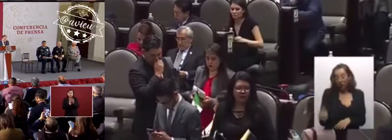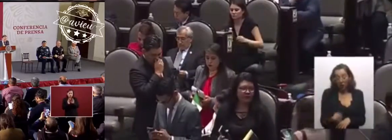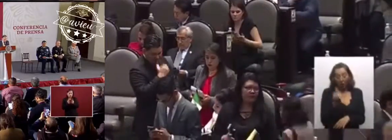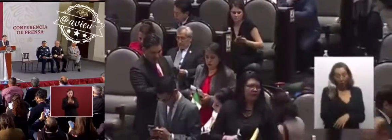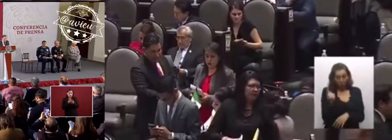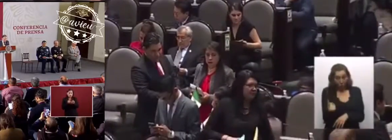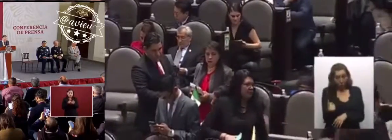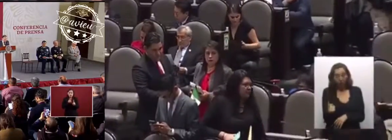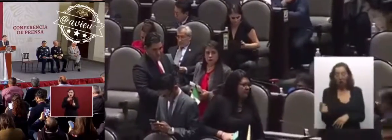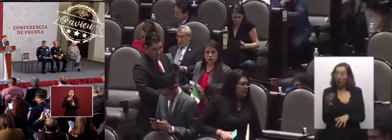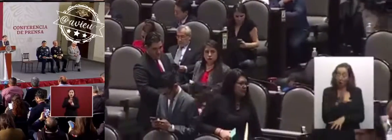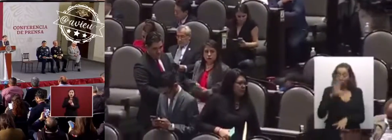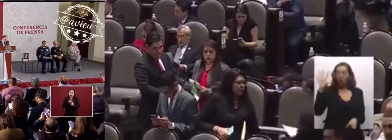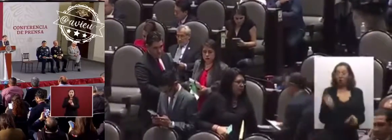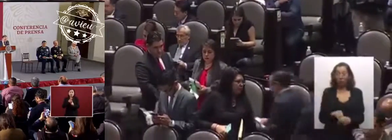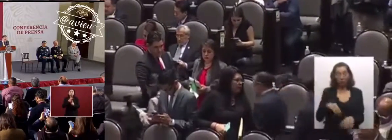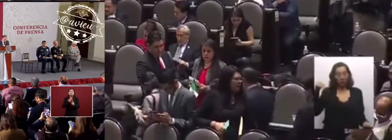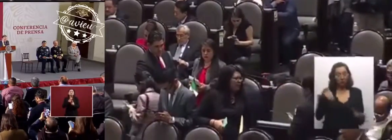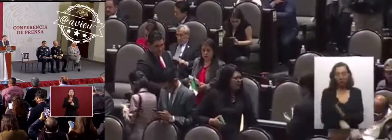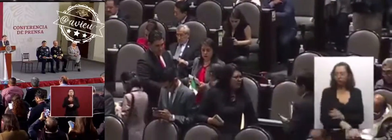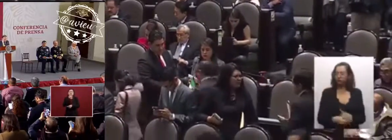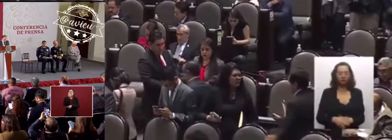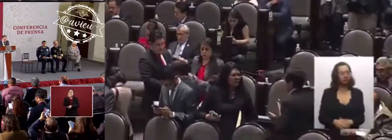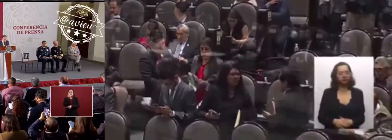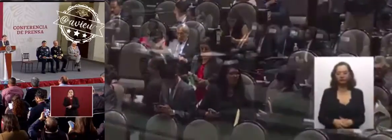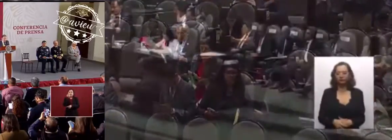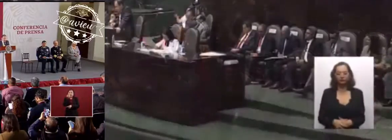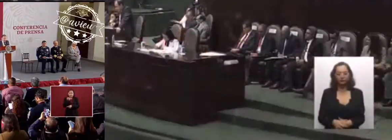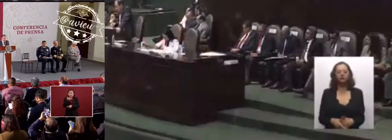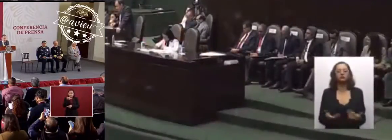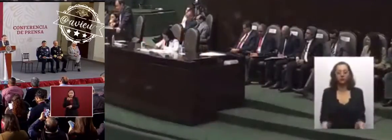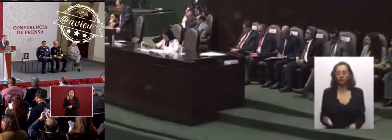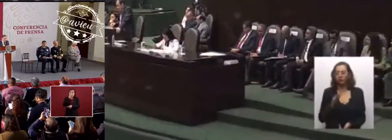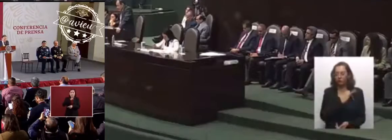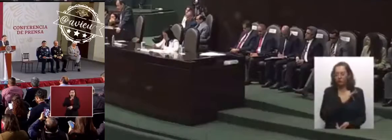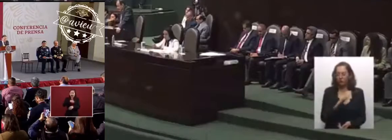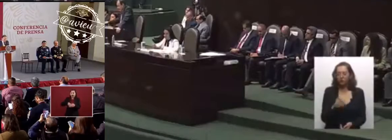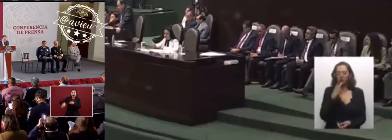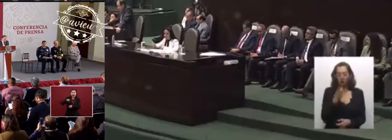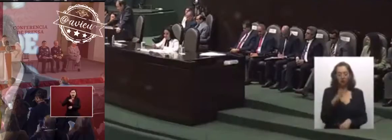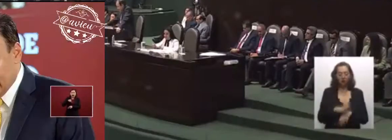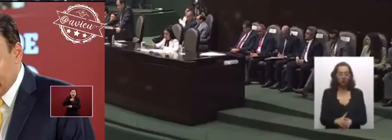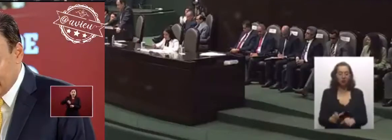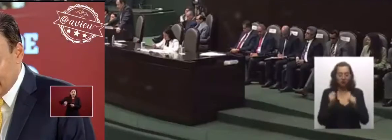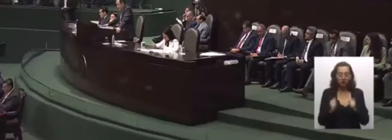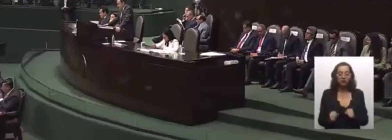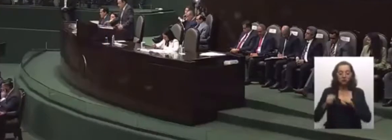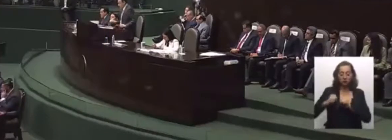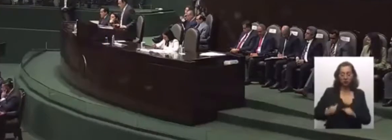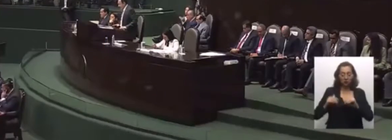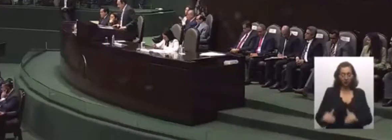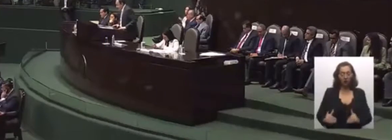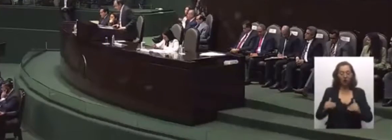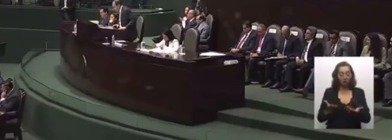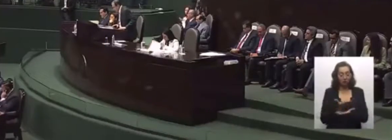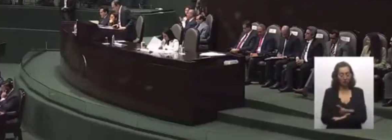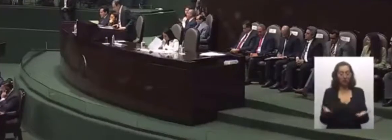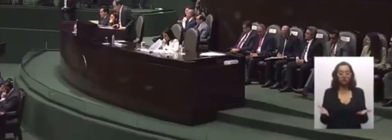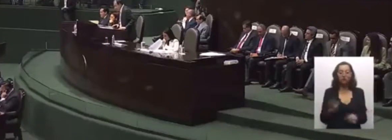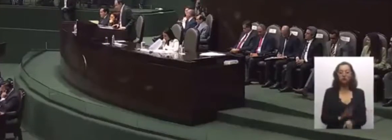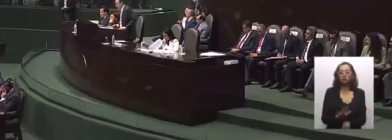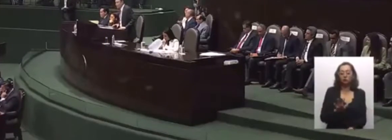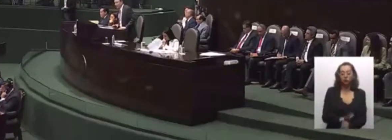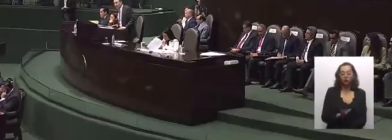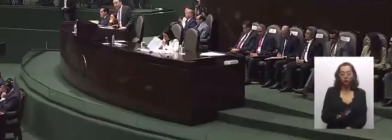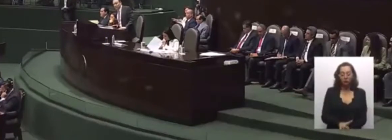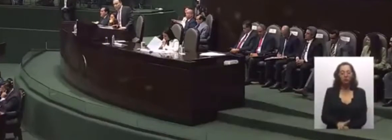invalida la estrategia de seguridad en su totalidad. Esta soberanía es que